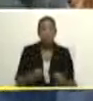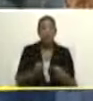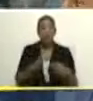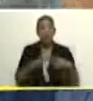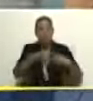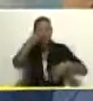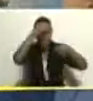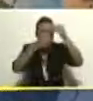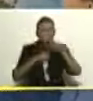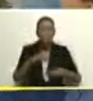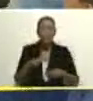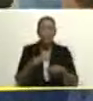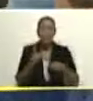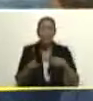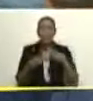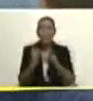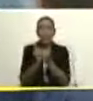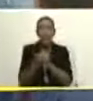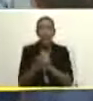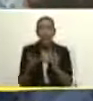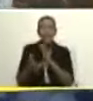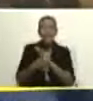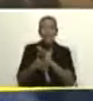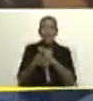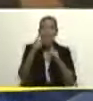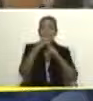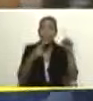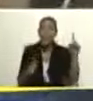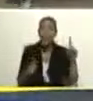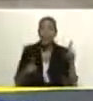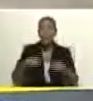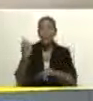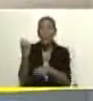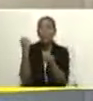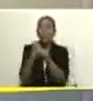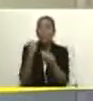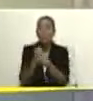productivos, tienen la oportunidad de convertirse en técnico,